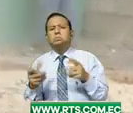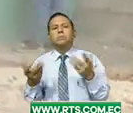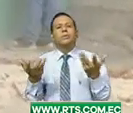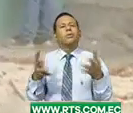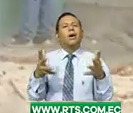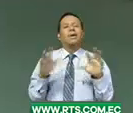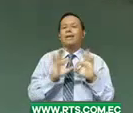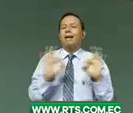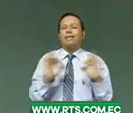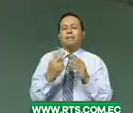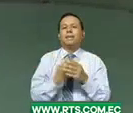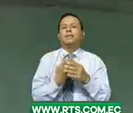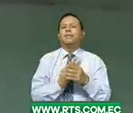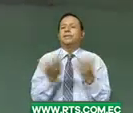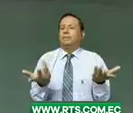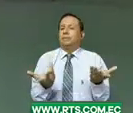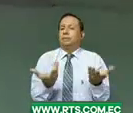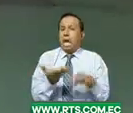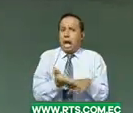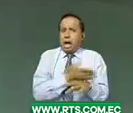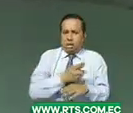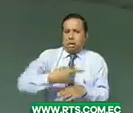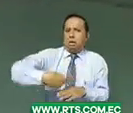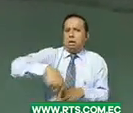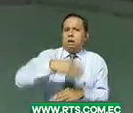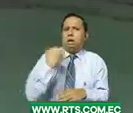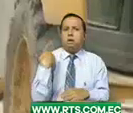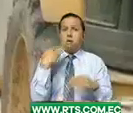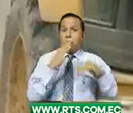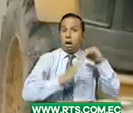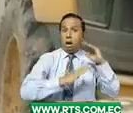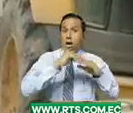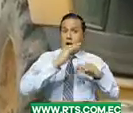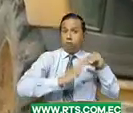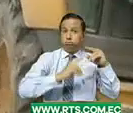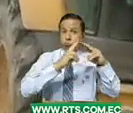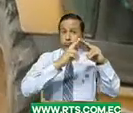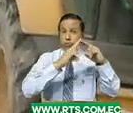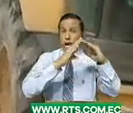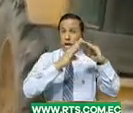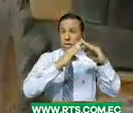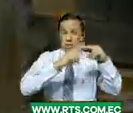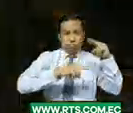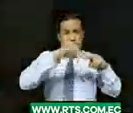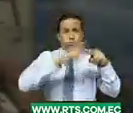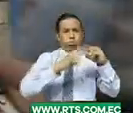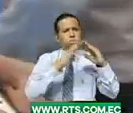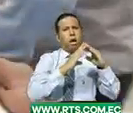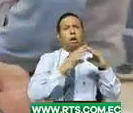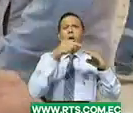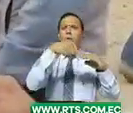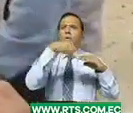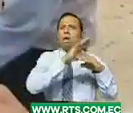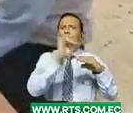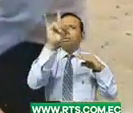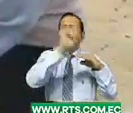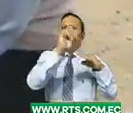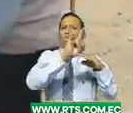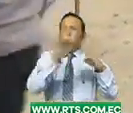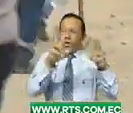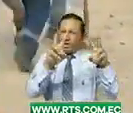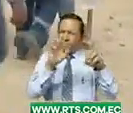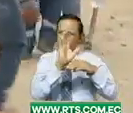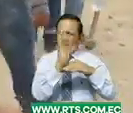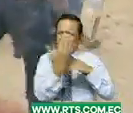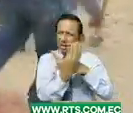en cemento, cada uno con antenas de televisión digital, no estaban habitados. En el estudio multitemporal estas